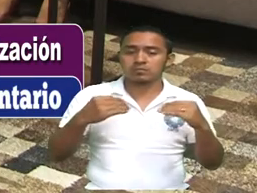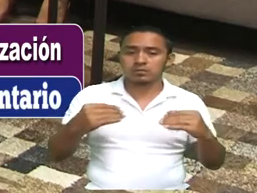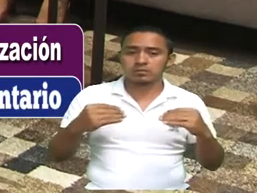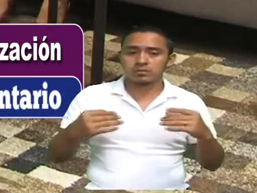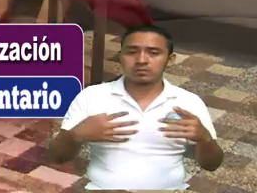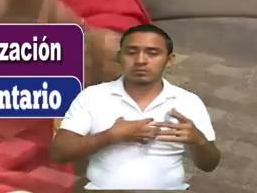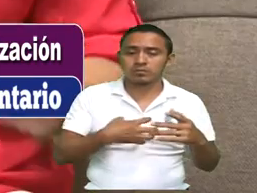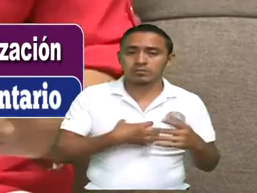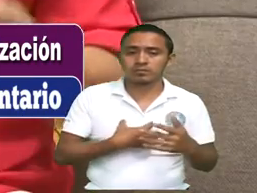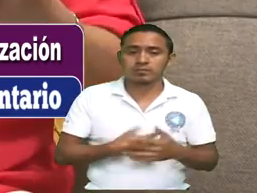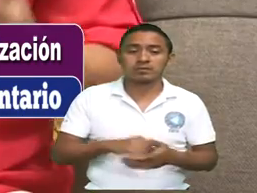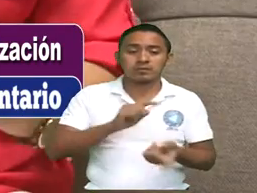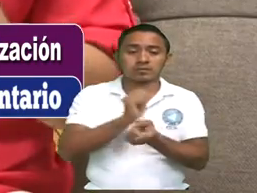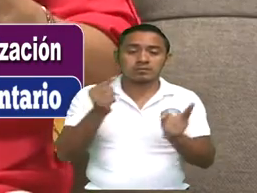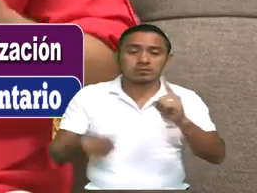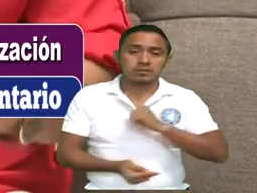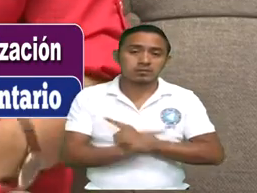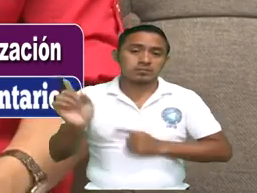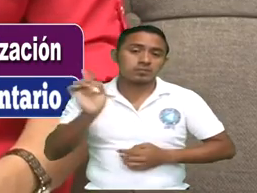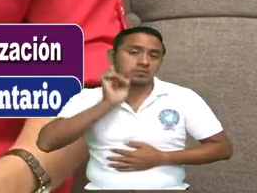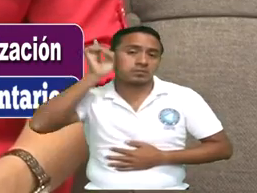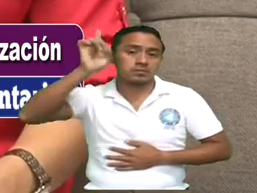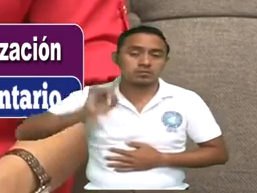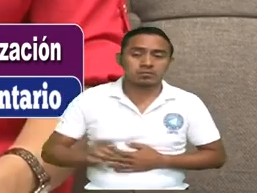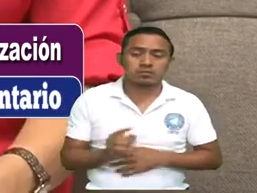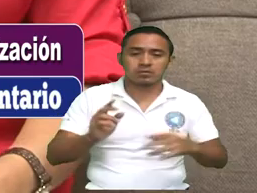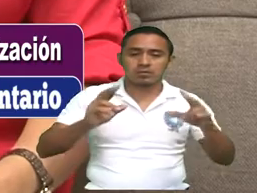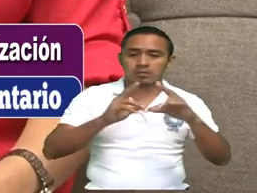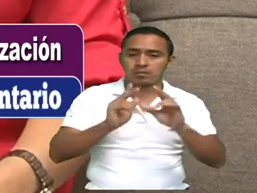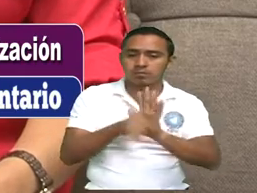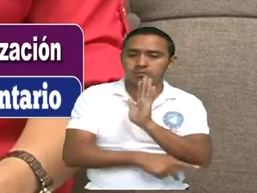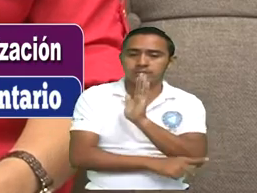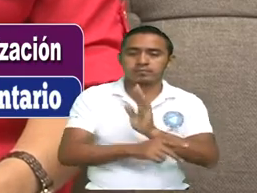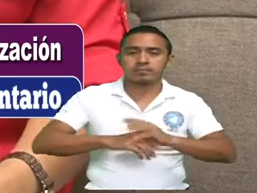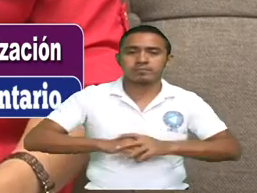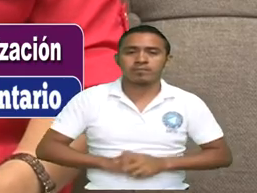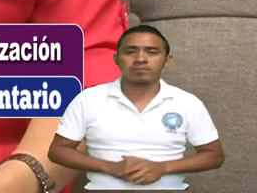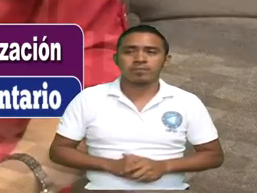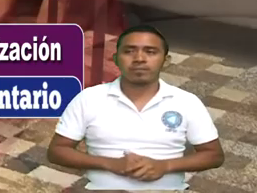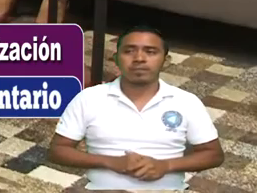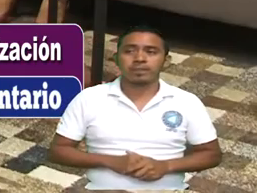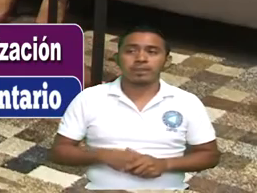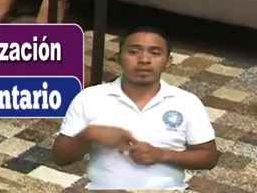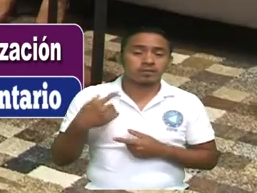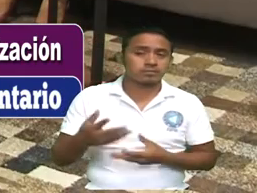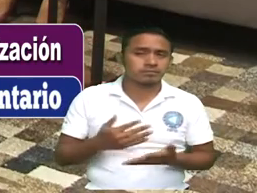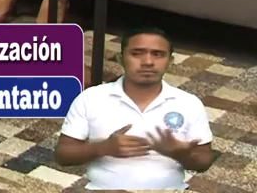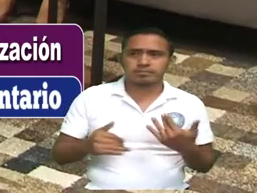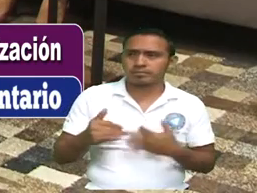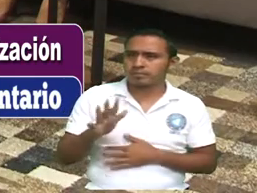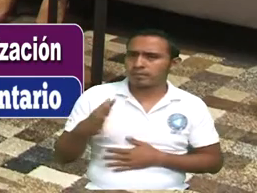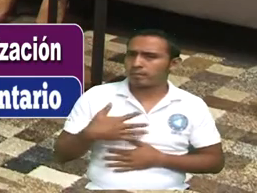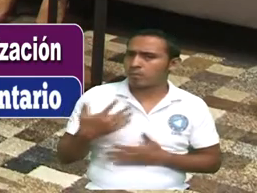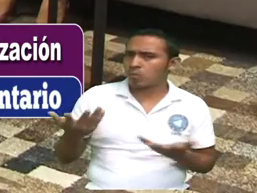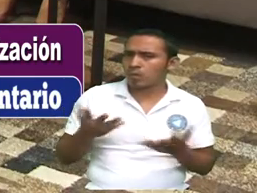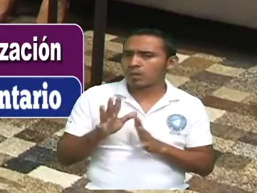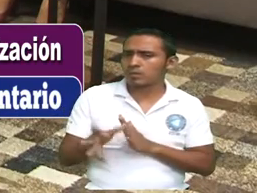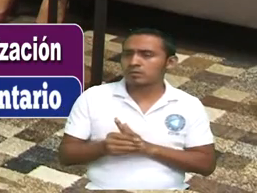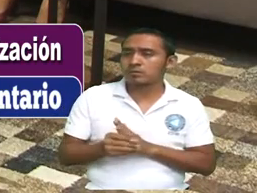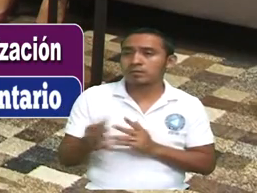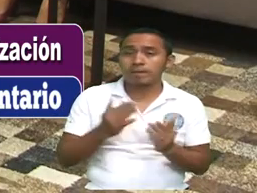la única que transforma y desarrolla un país. Claro, y por eso es que fueron más de